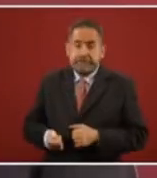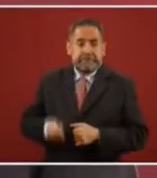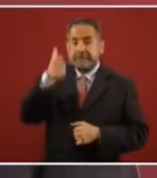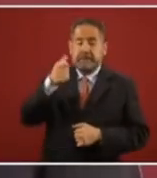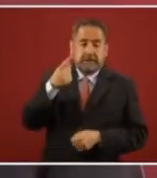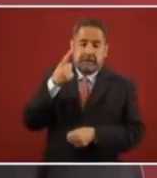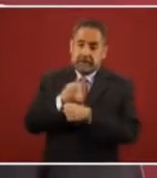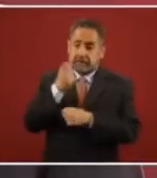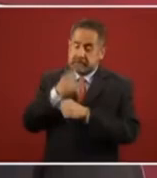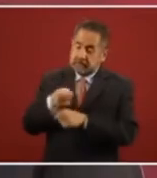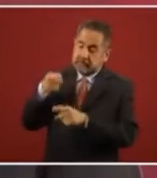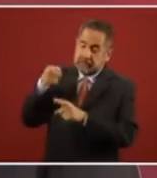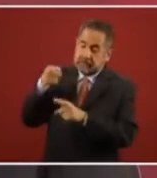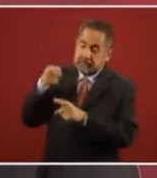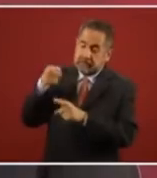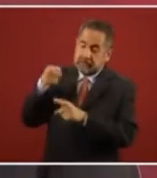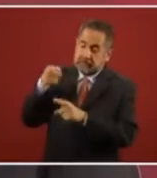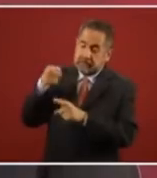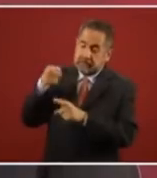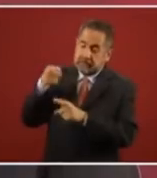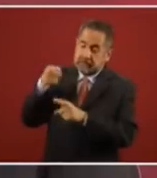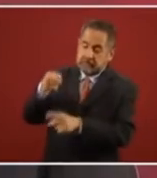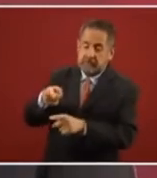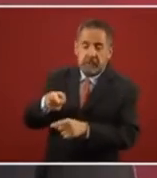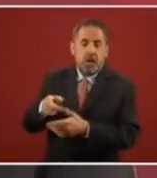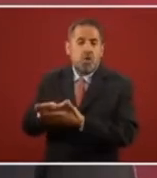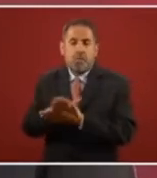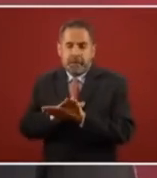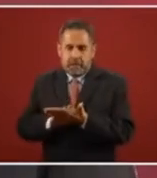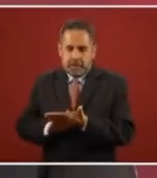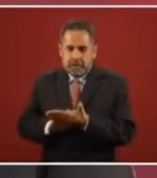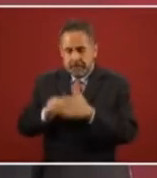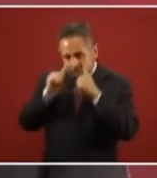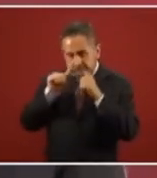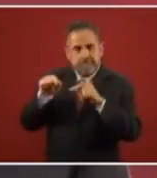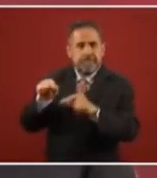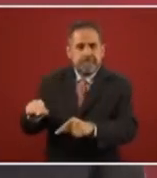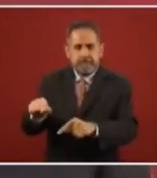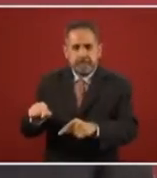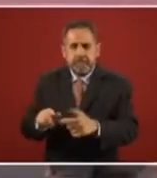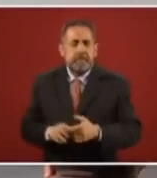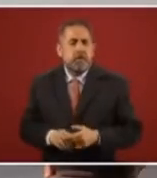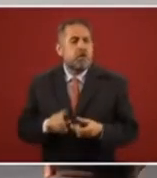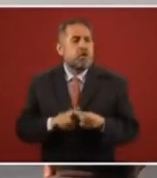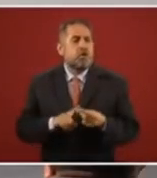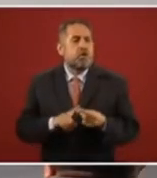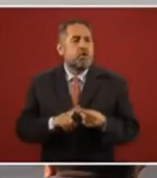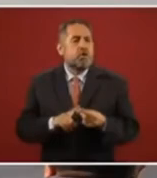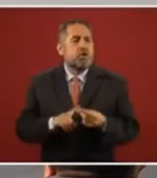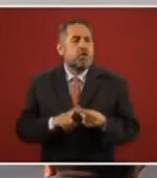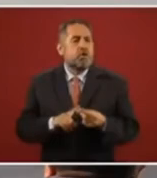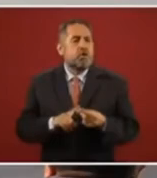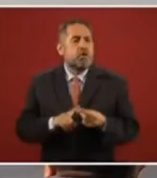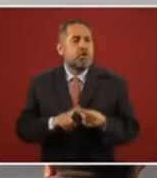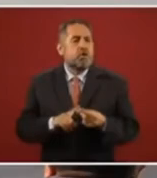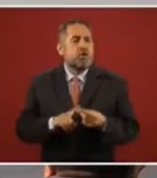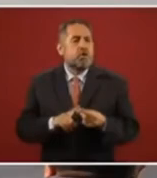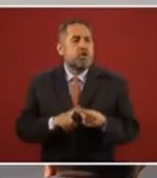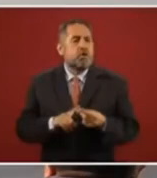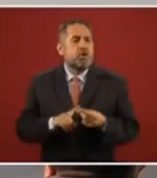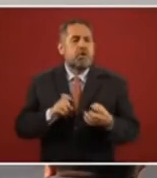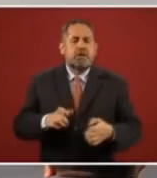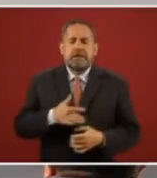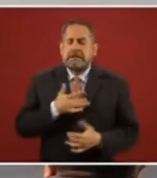la gente me suda ambuquí pop entonces dónde es el humanismo show de mujeres de